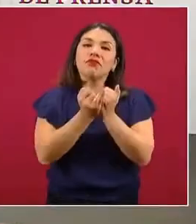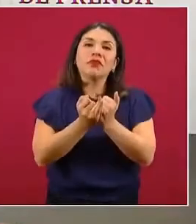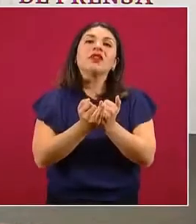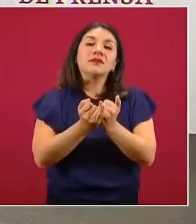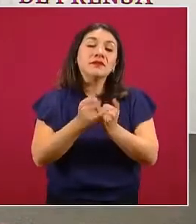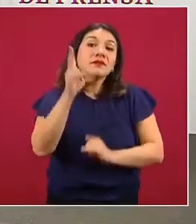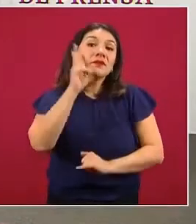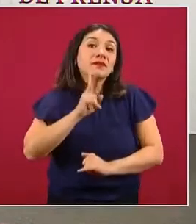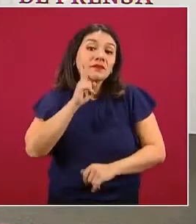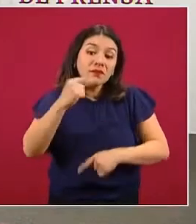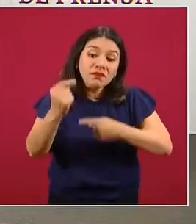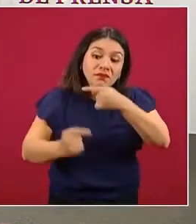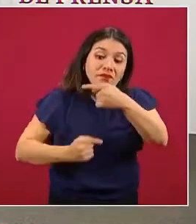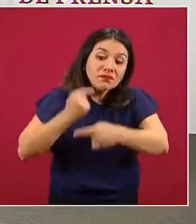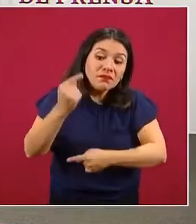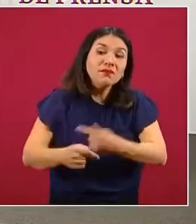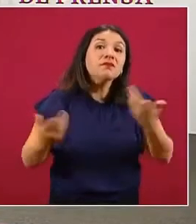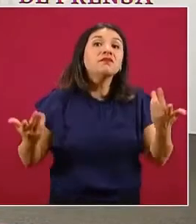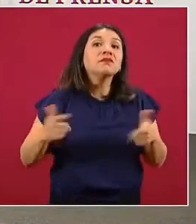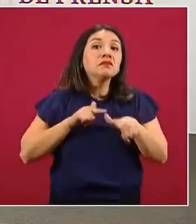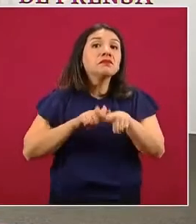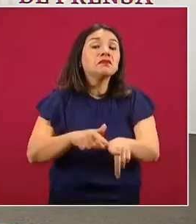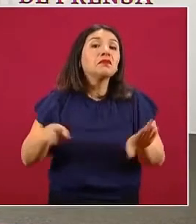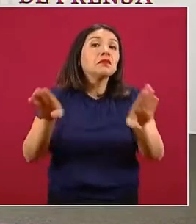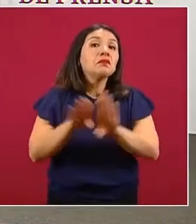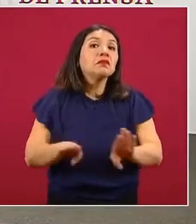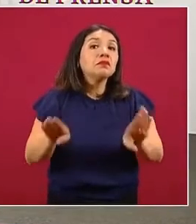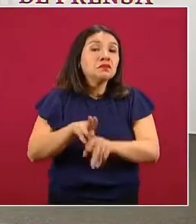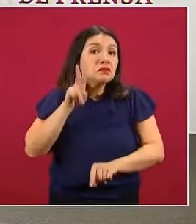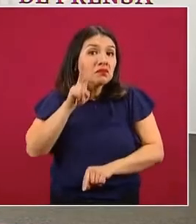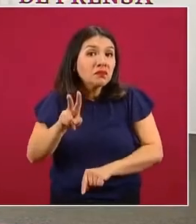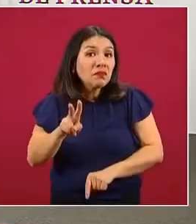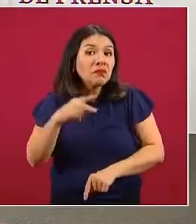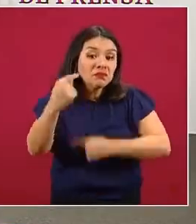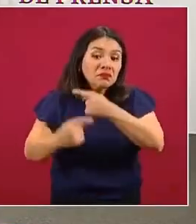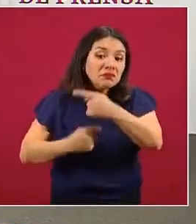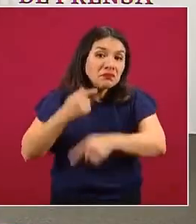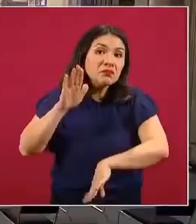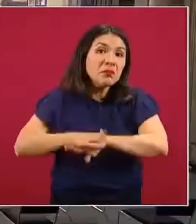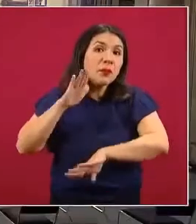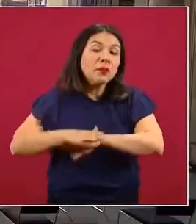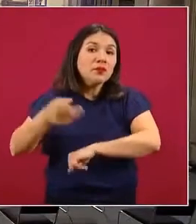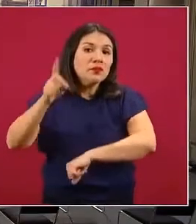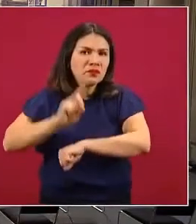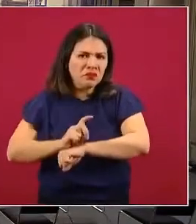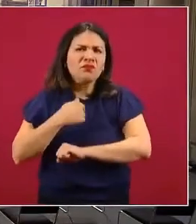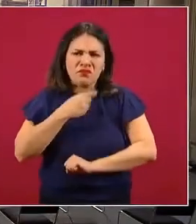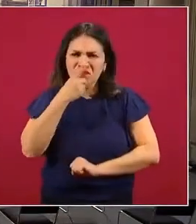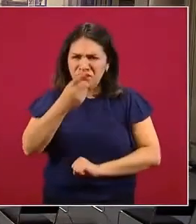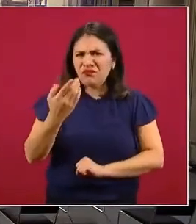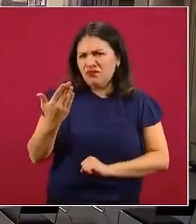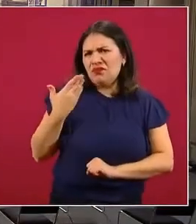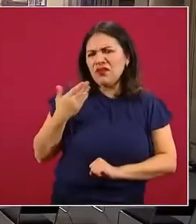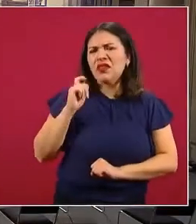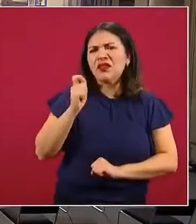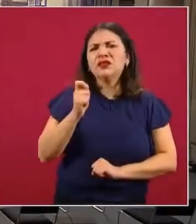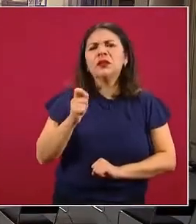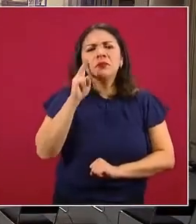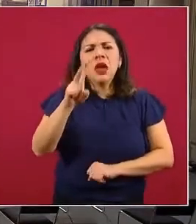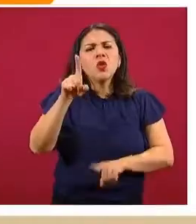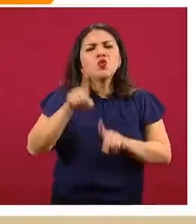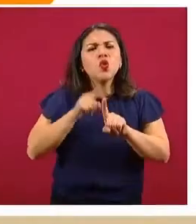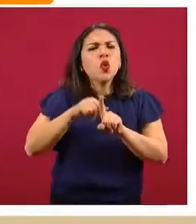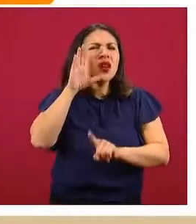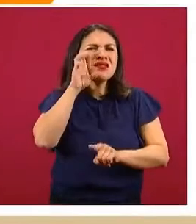y vamos a ver entonces cómo se continúa comportando en los siguientes días. Ya hemos tenido, como ustedes pueden ver, en la línea de